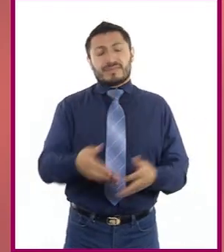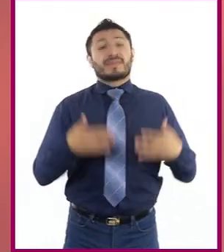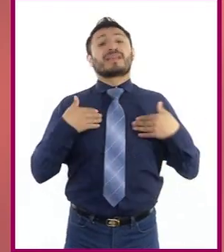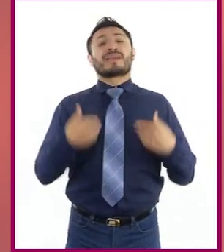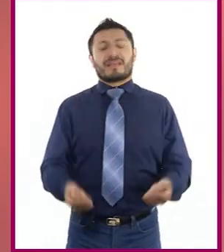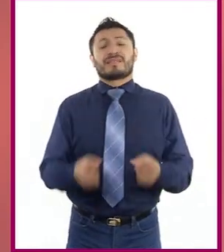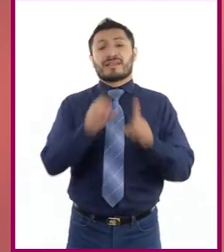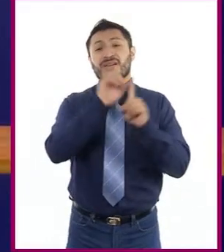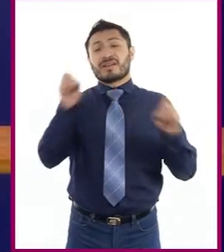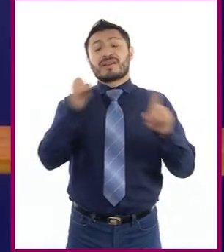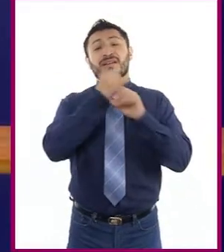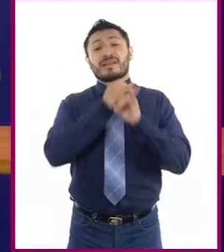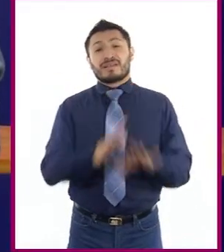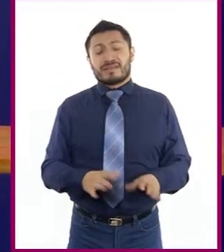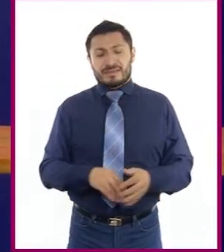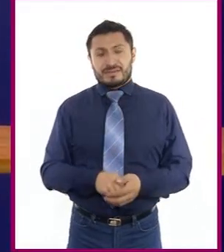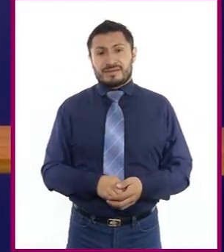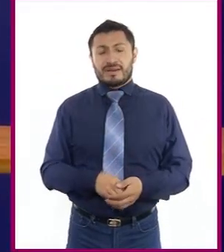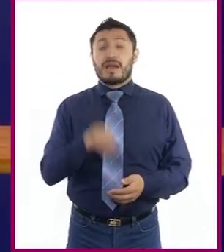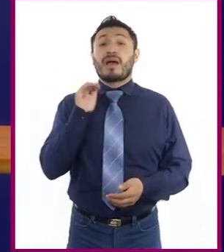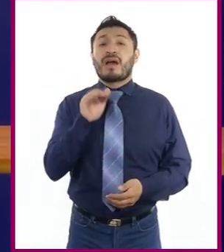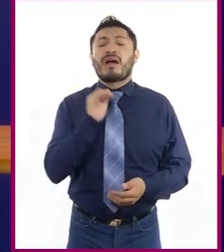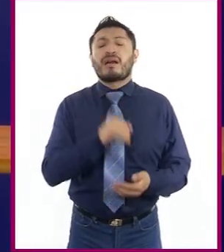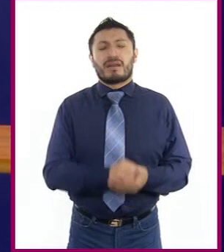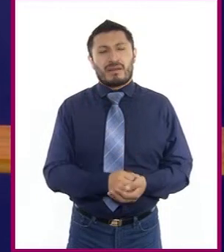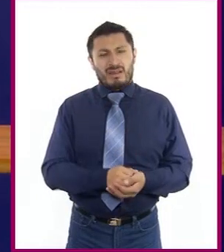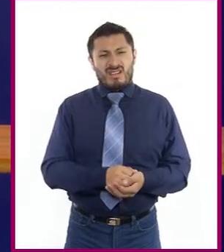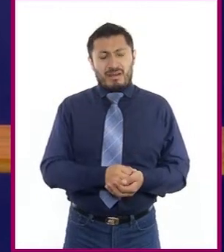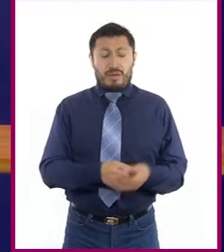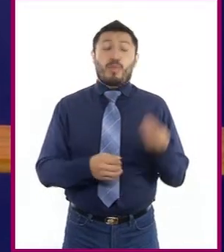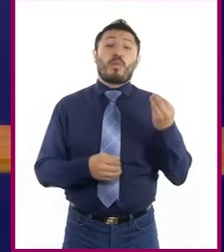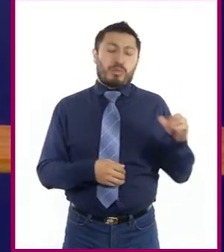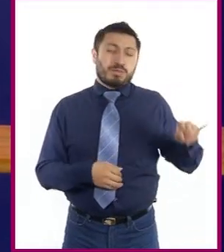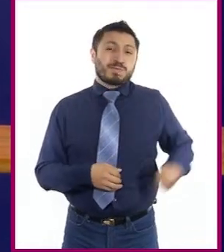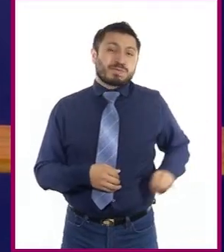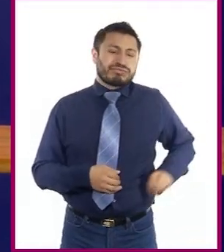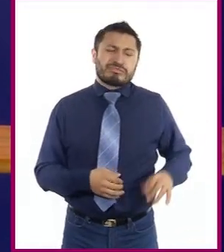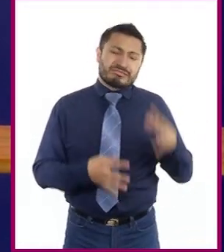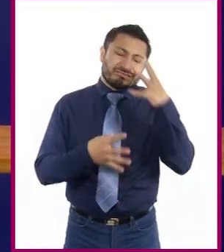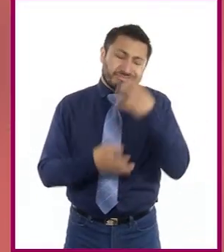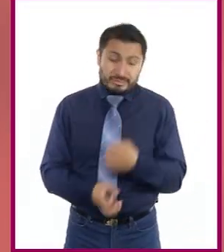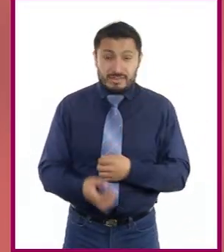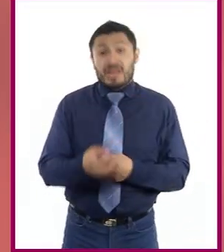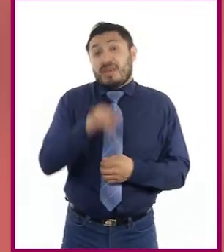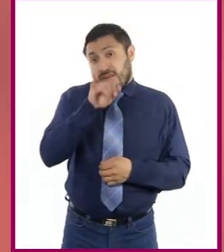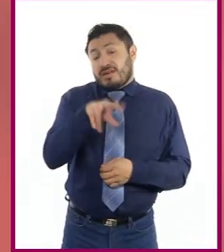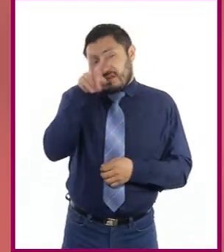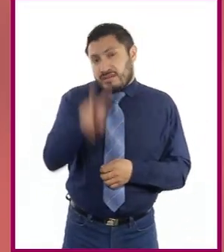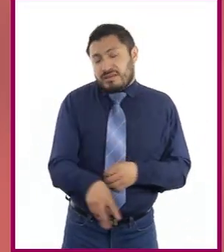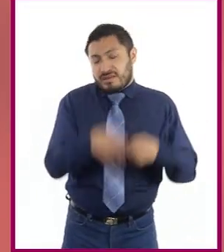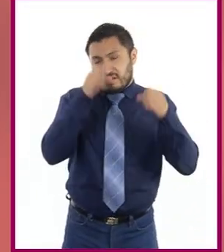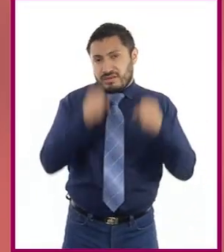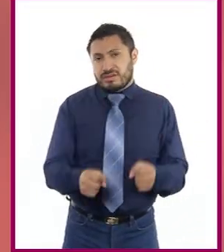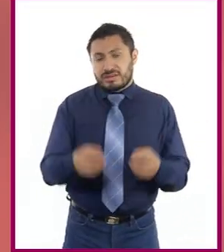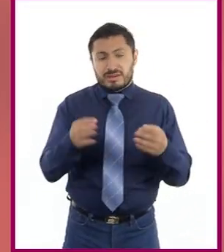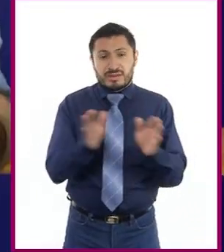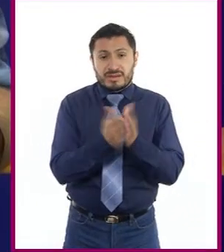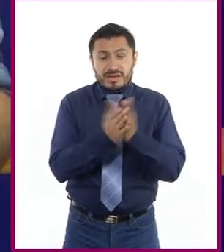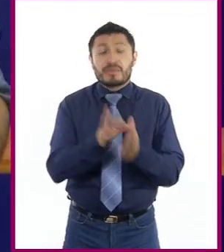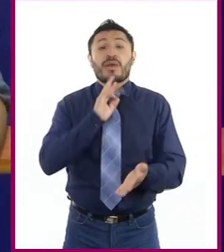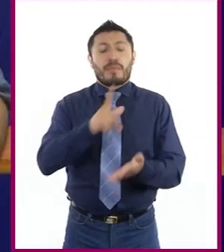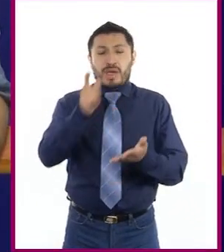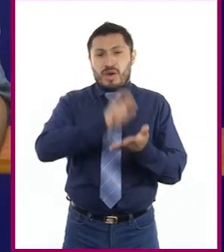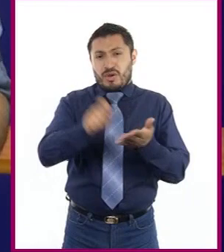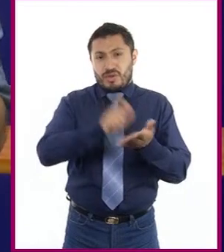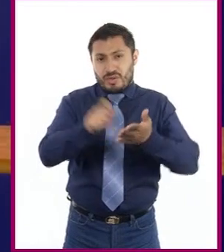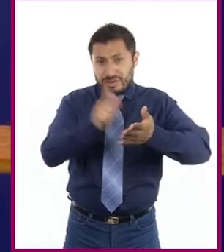sistematizar la información? Profesora, qué interesante tragedia. Digo, sin duda es una de las obras mejor escritas de